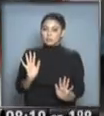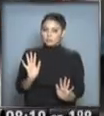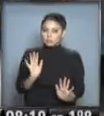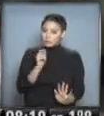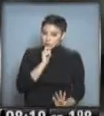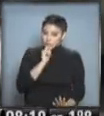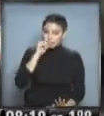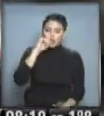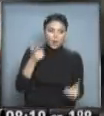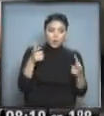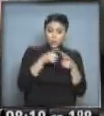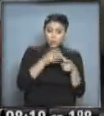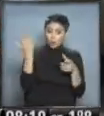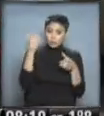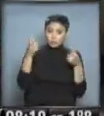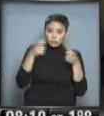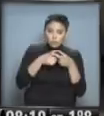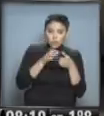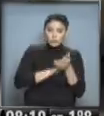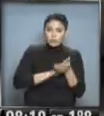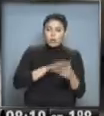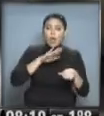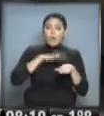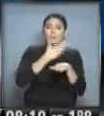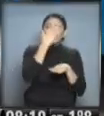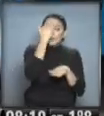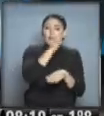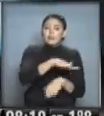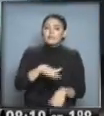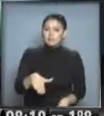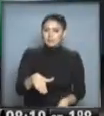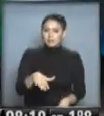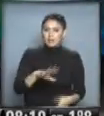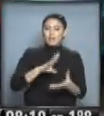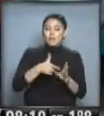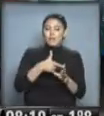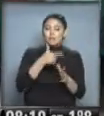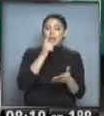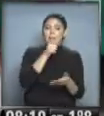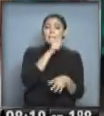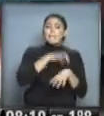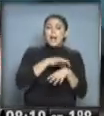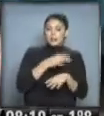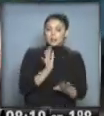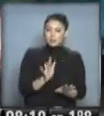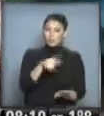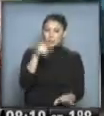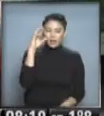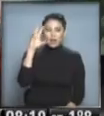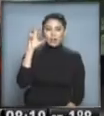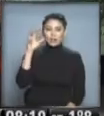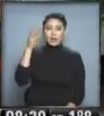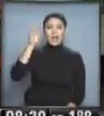simposio tenía que ver con esto que se llama patologización de la infancia y medicalización de la infancia ustedes recordarán